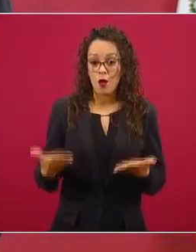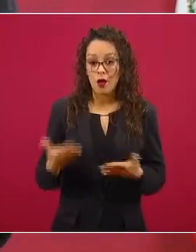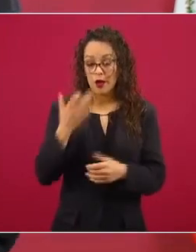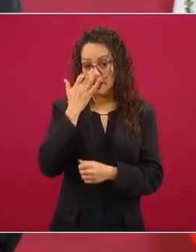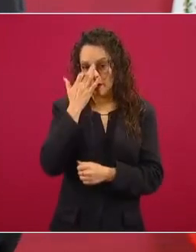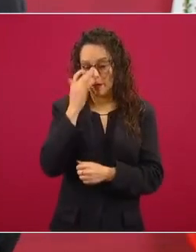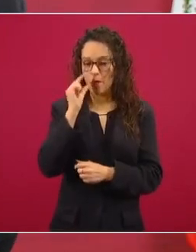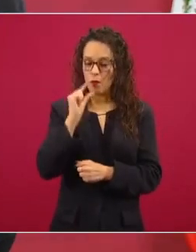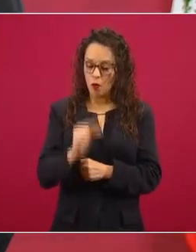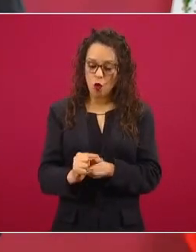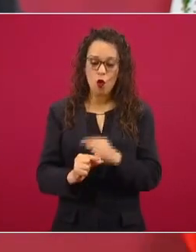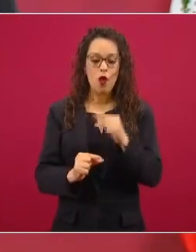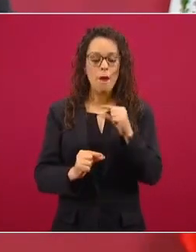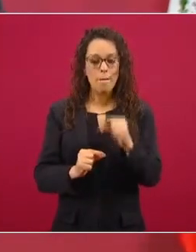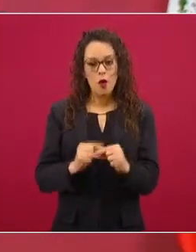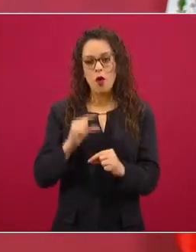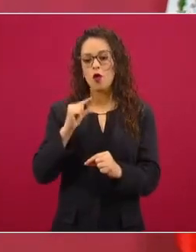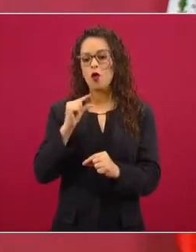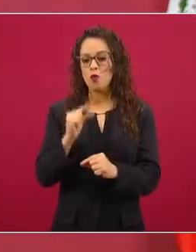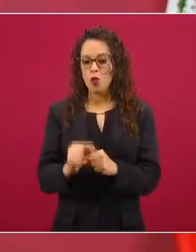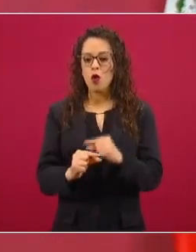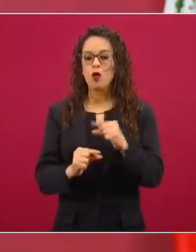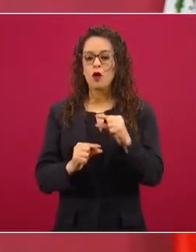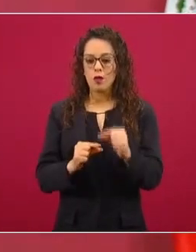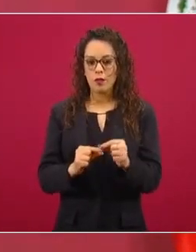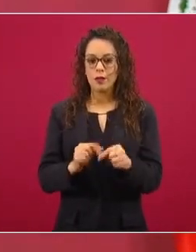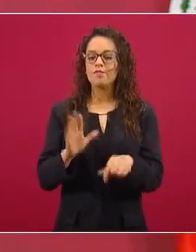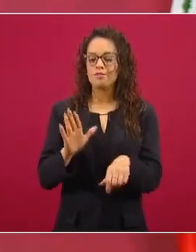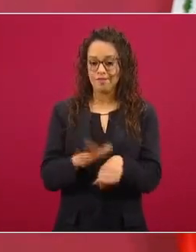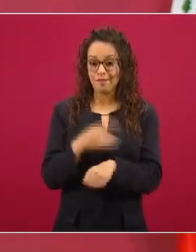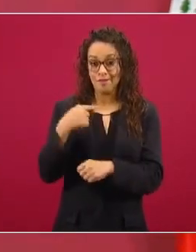despacito, porque yo no hablo de corrido,